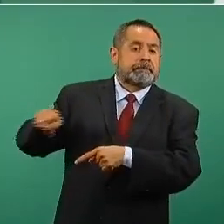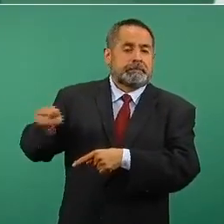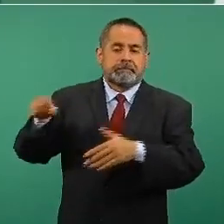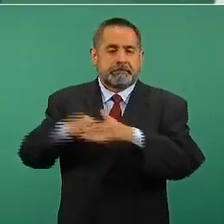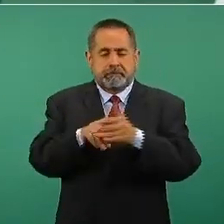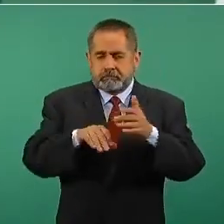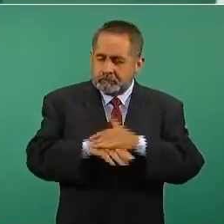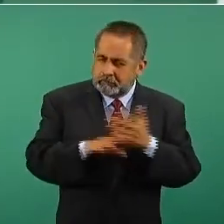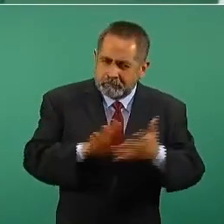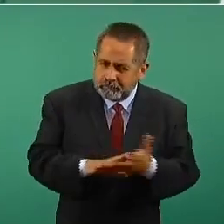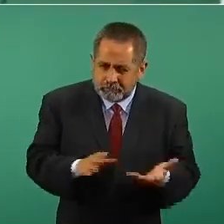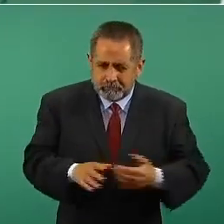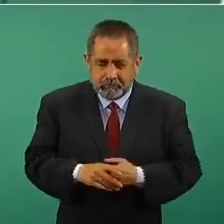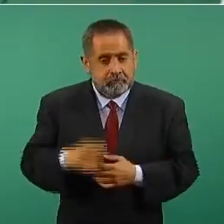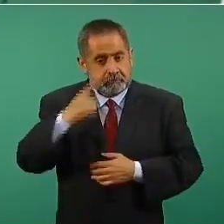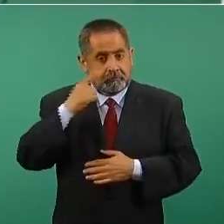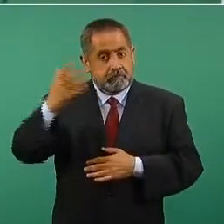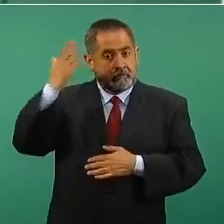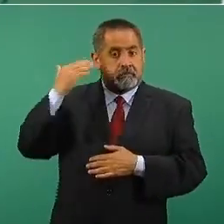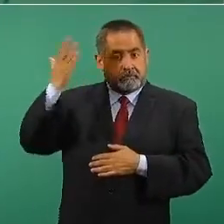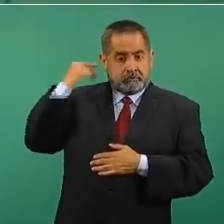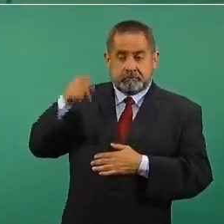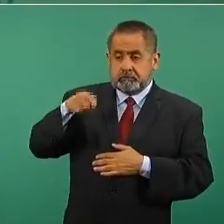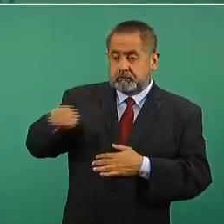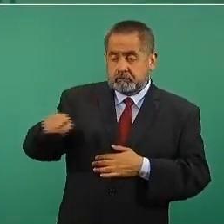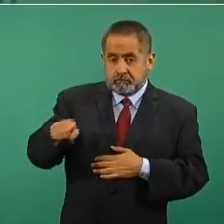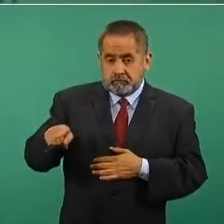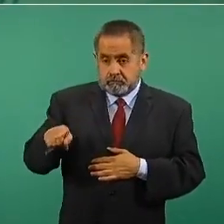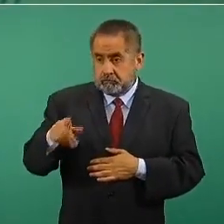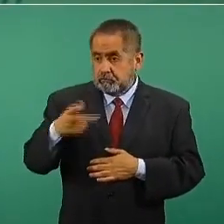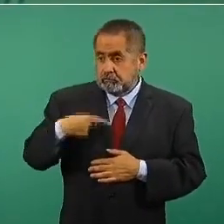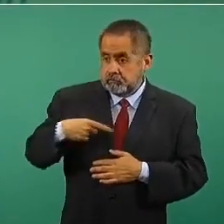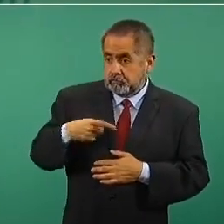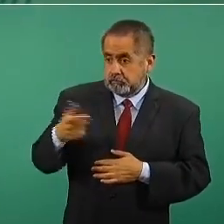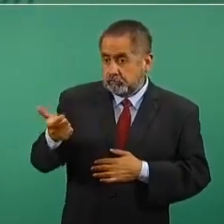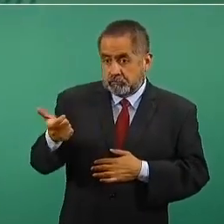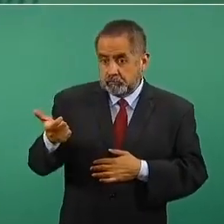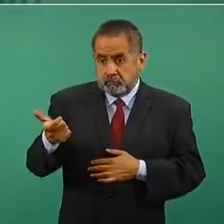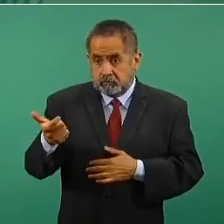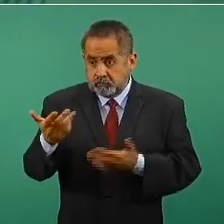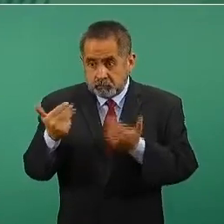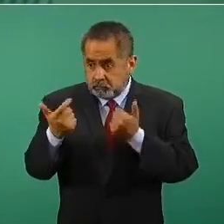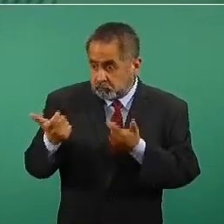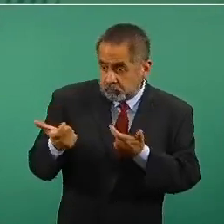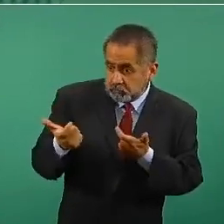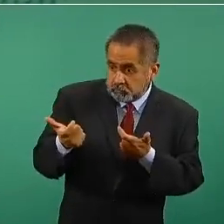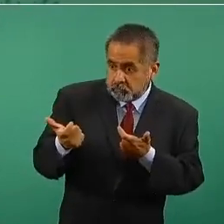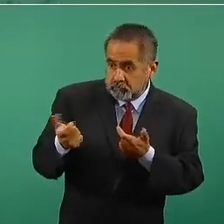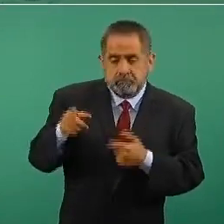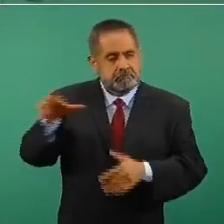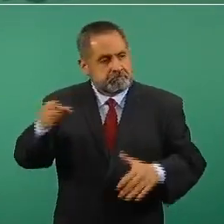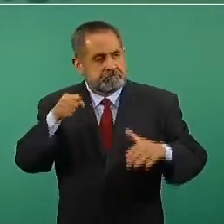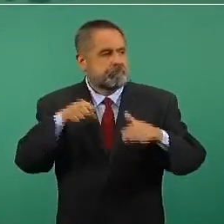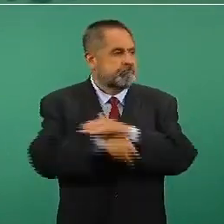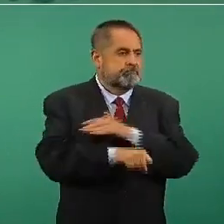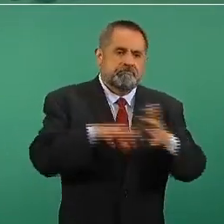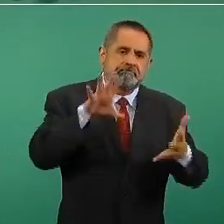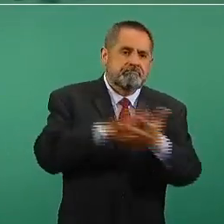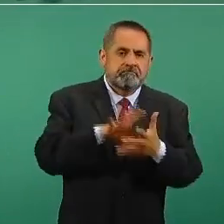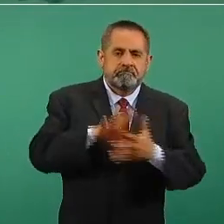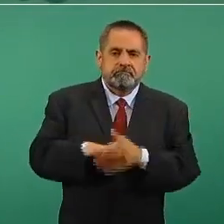iba a la cárcel el que no tenía con qué comprar su inocencia.